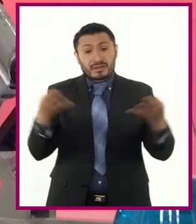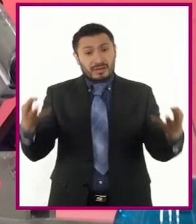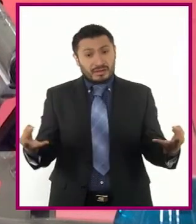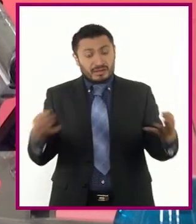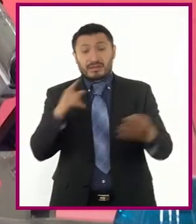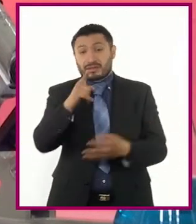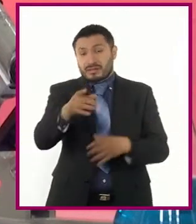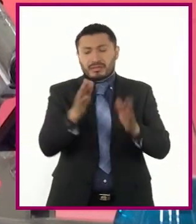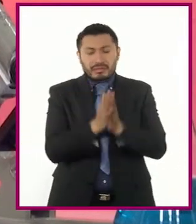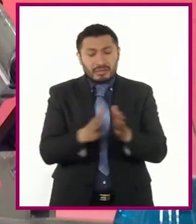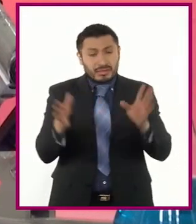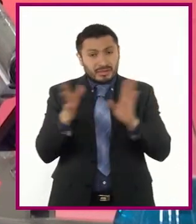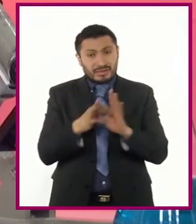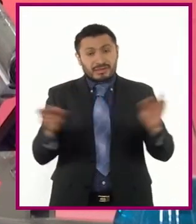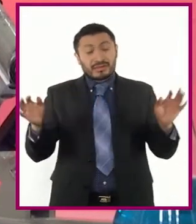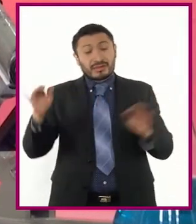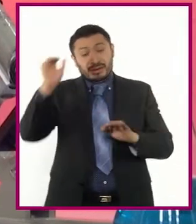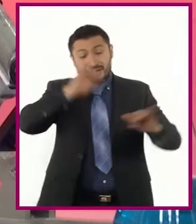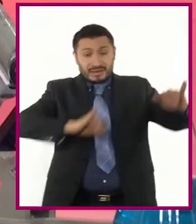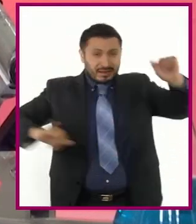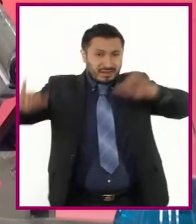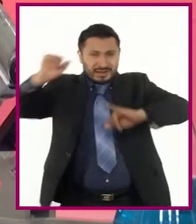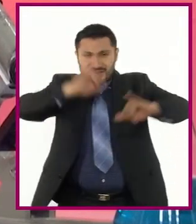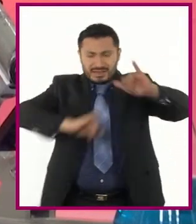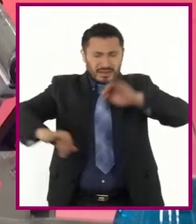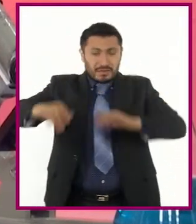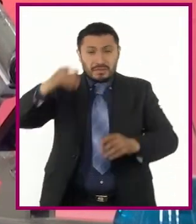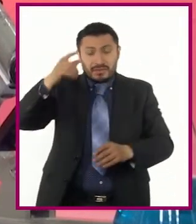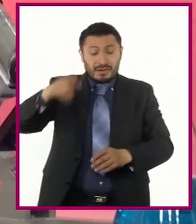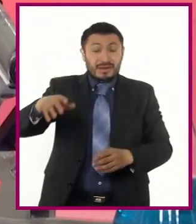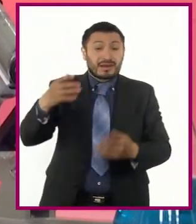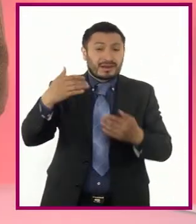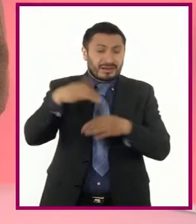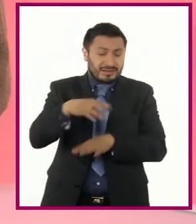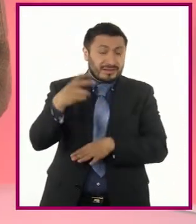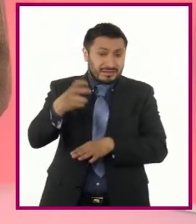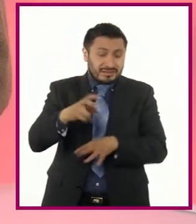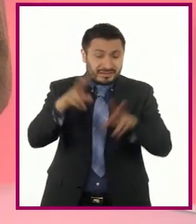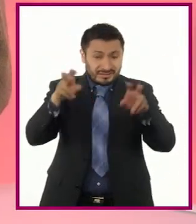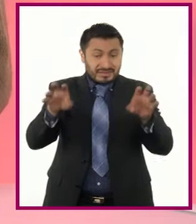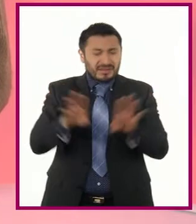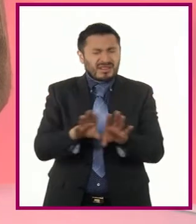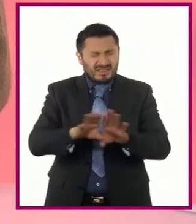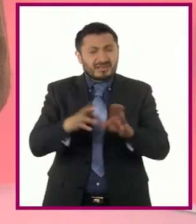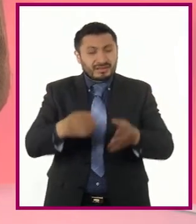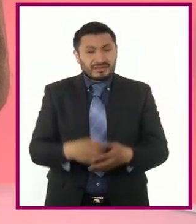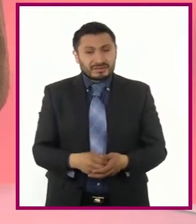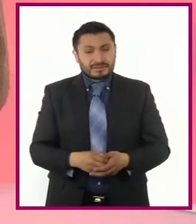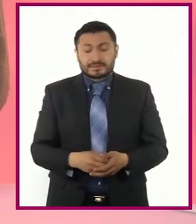brevemente cómo la química está presente en esta área del conocimiento? Muy bien, Anel.